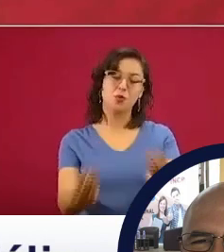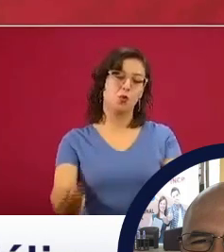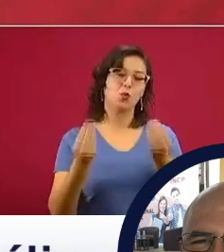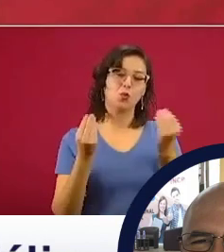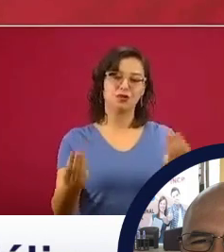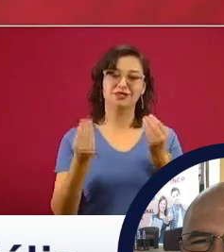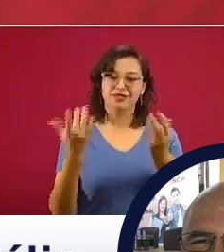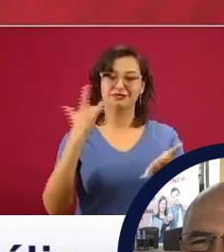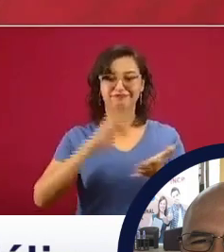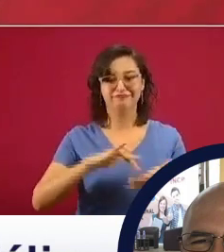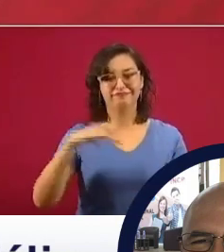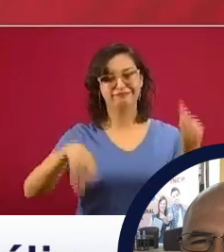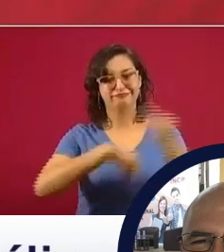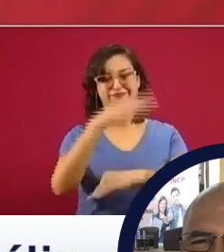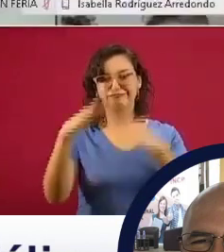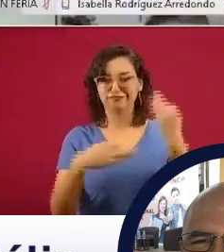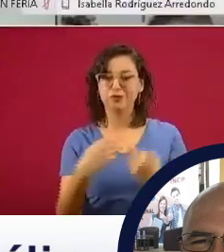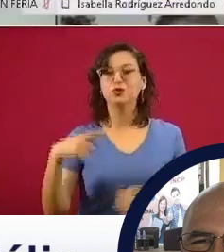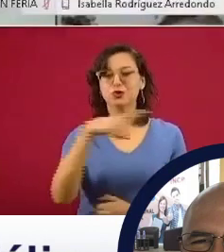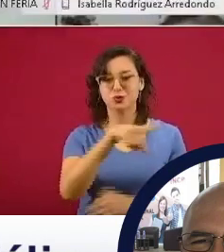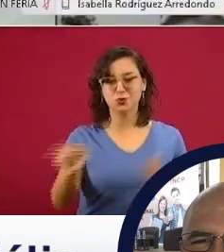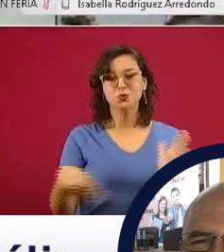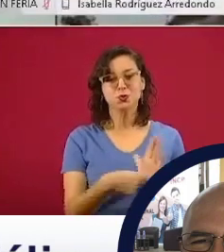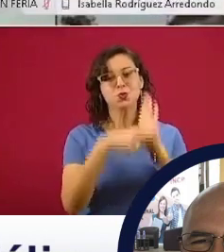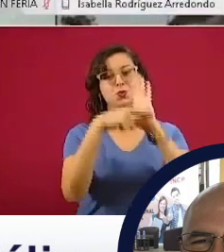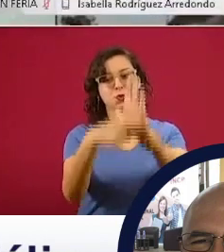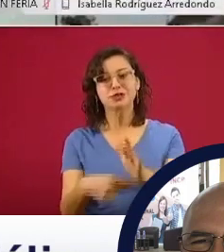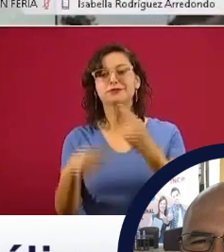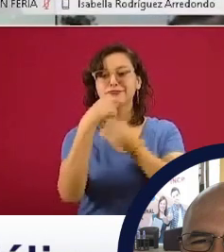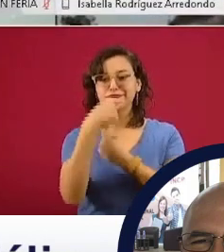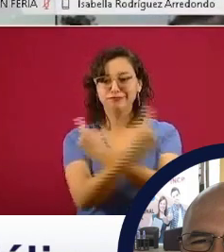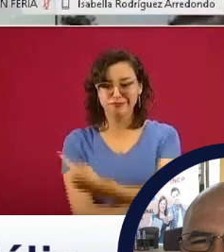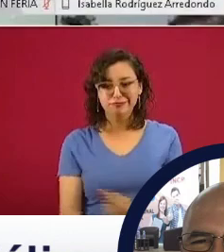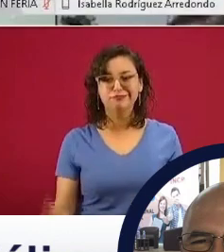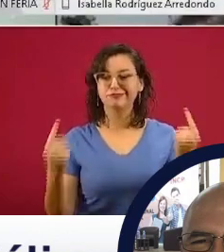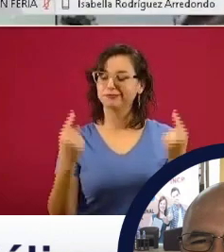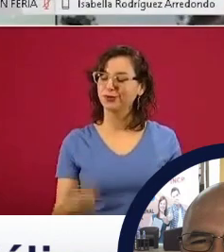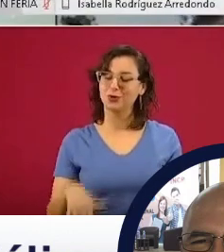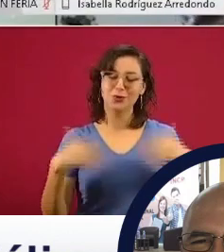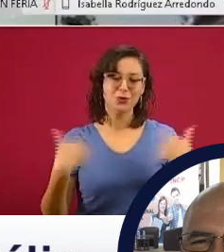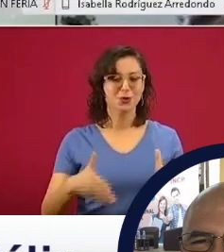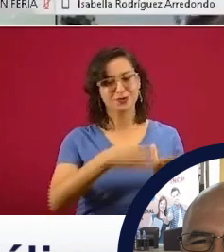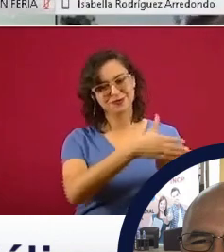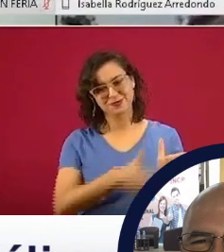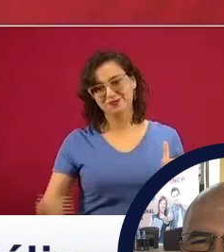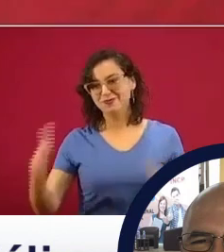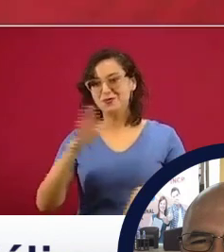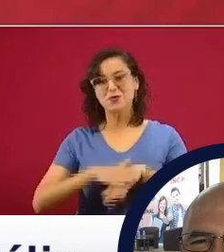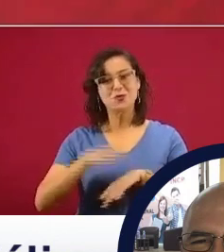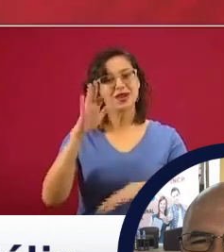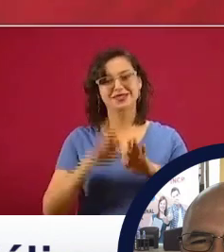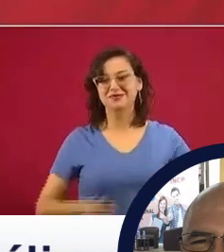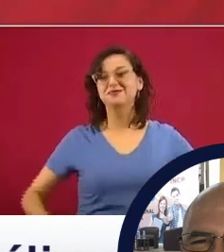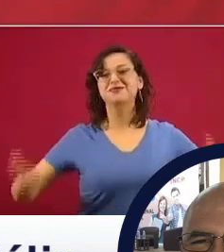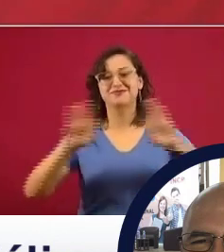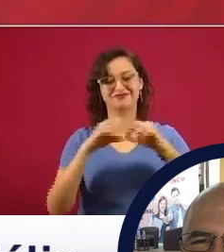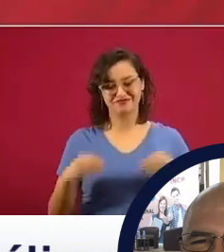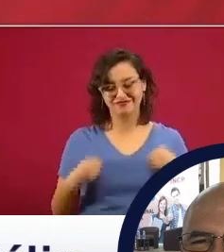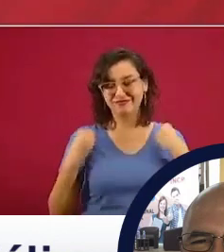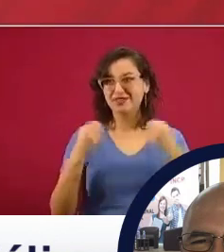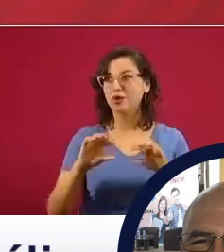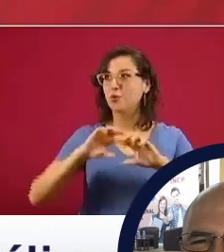porque si no te ahogas, ¿no? Entonces, finalmente, pues así entramos todos. O yo creo que